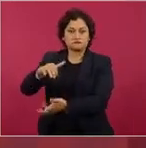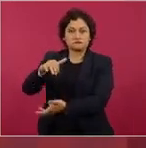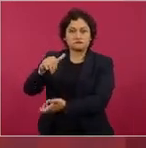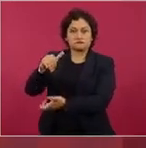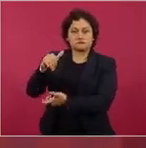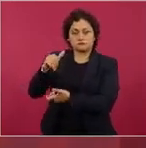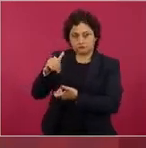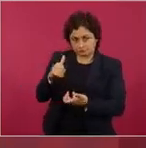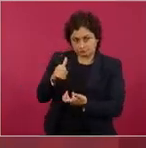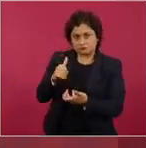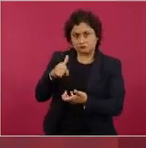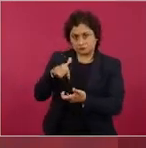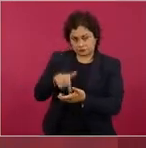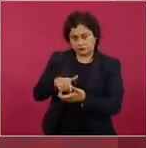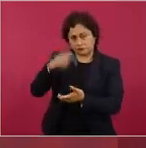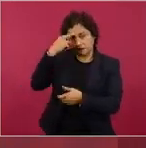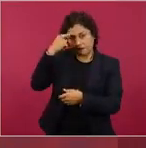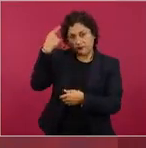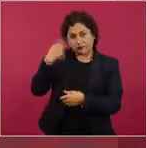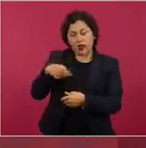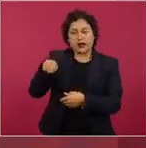la gente de Sinaloa